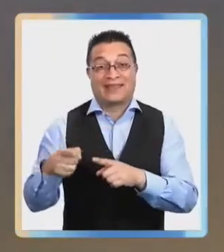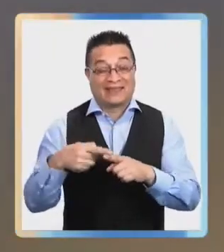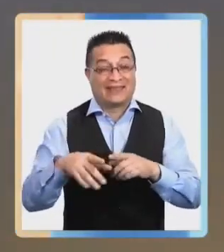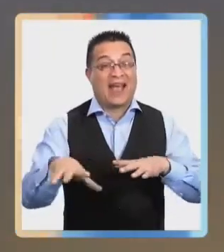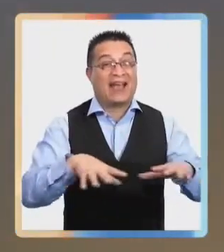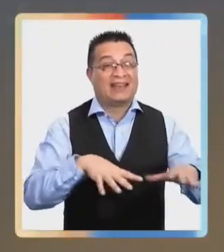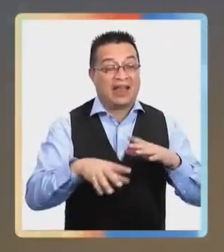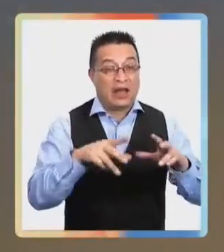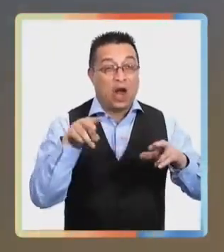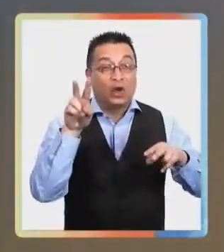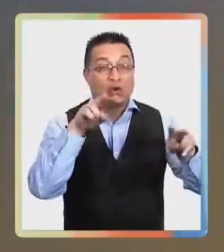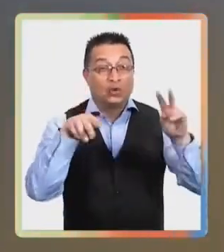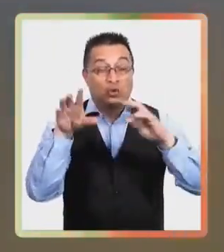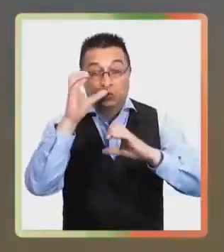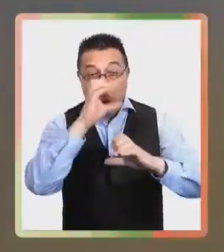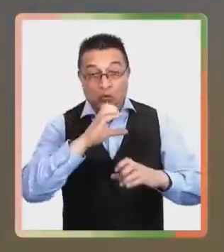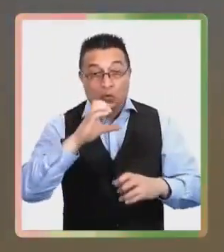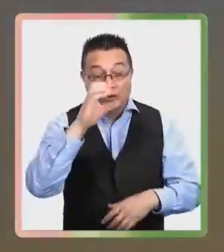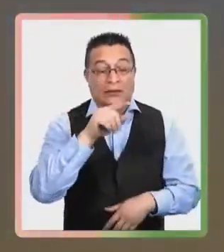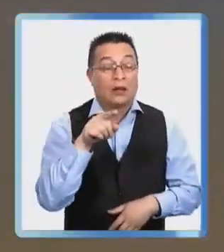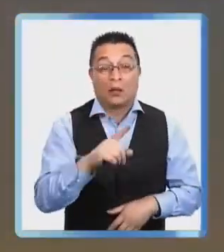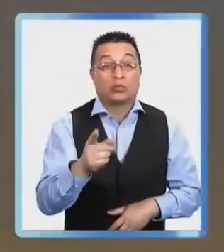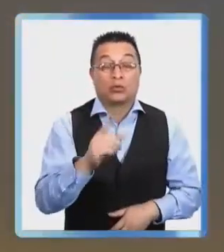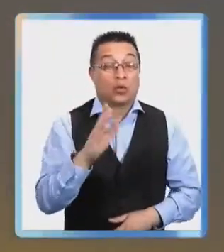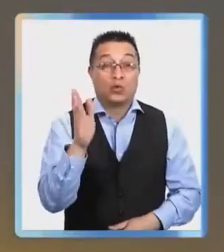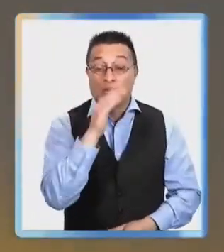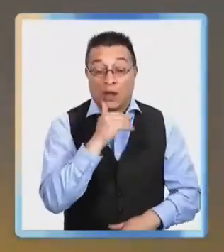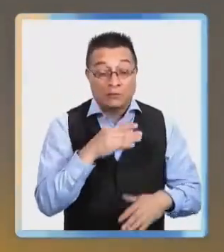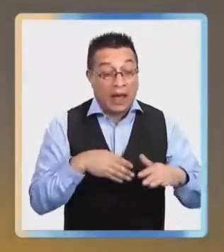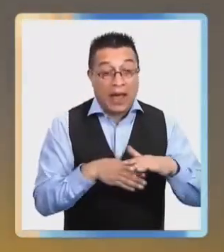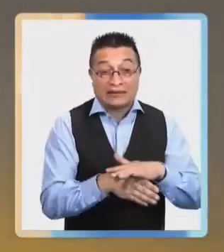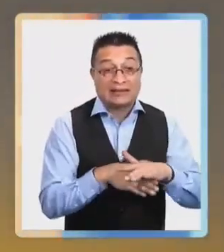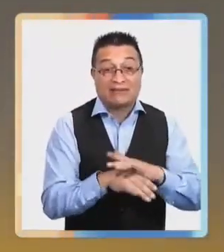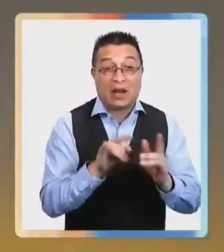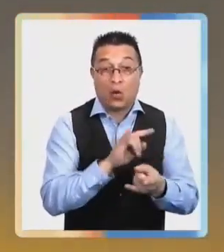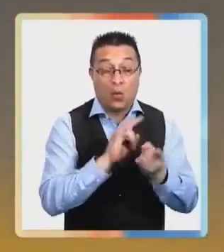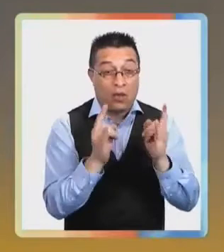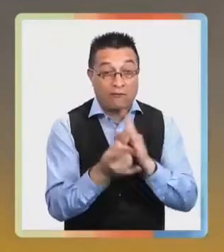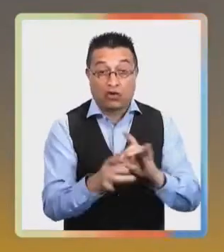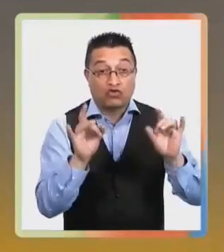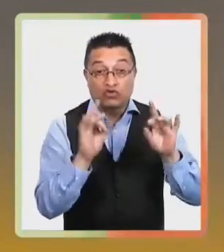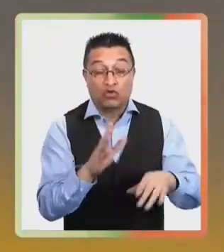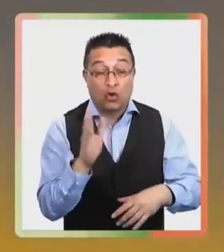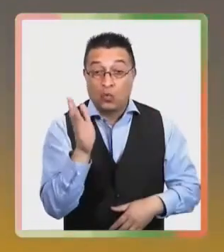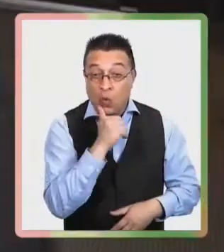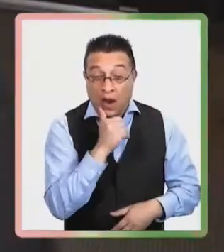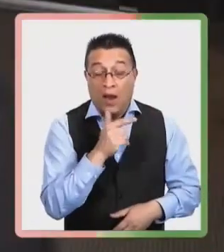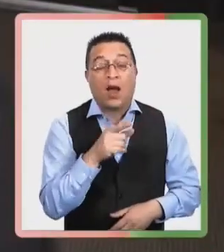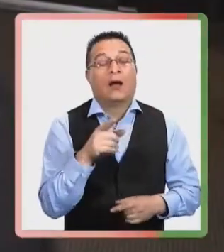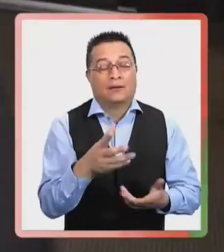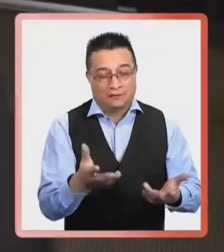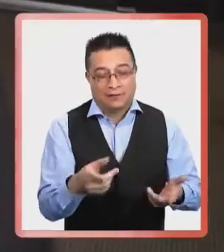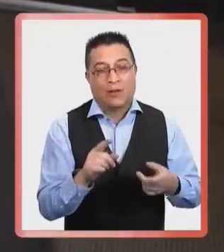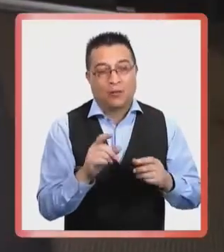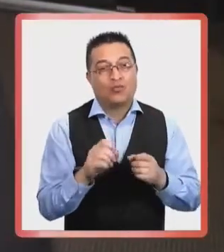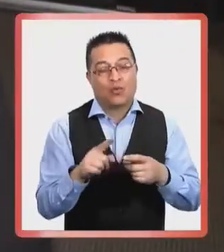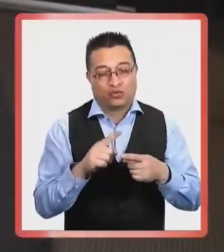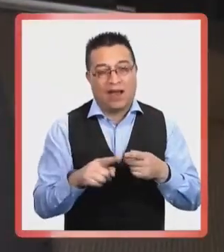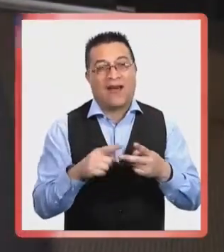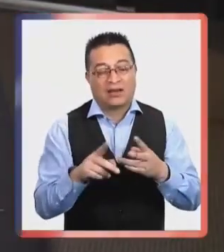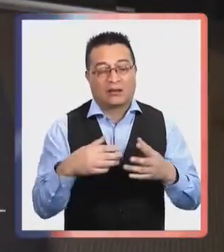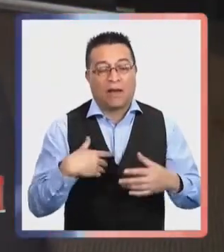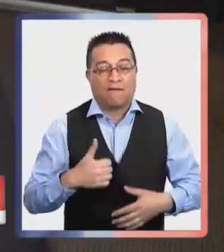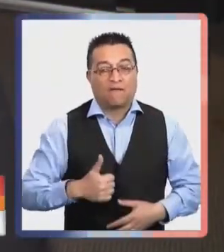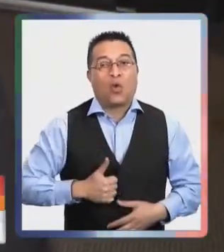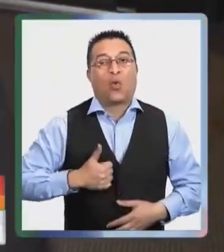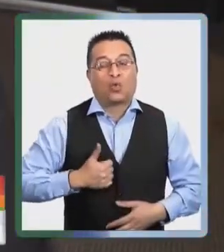diferentes actividades turísticas que en el fondo, si no tienen accesibilidad universal como tal, yo creo que muchas